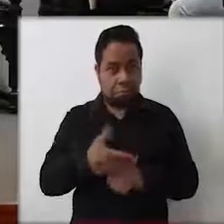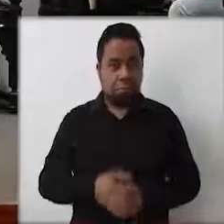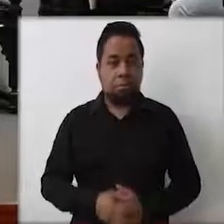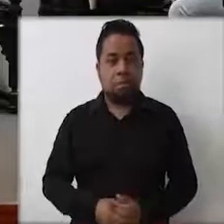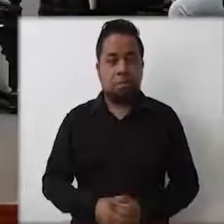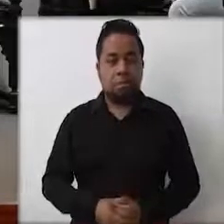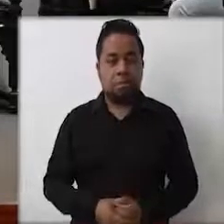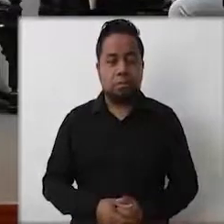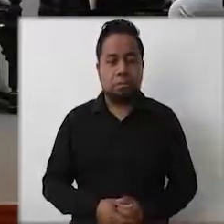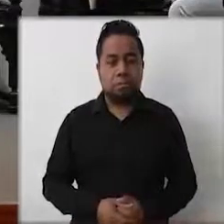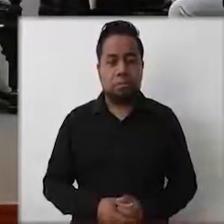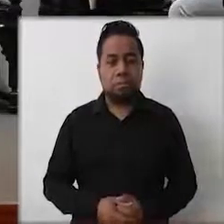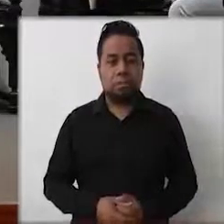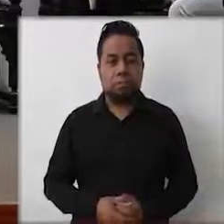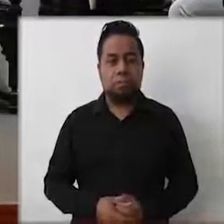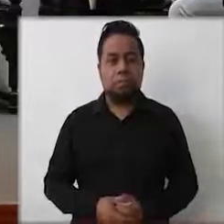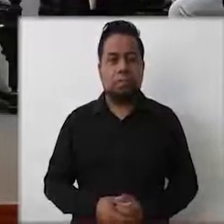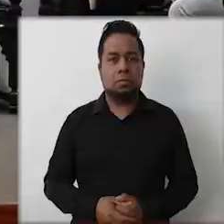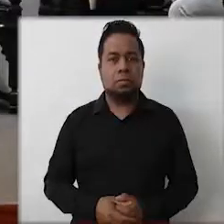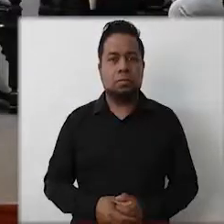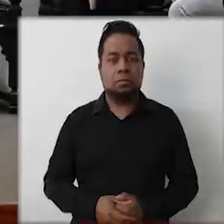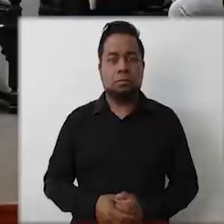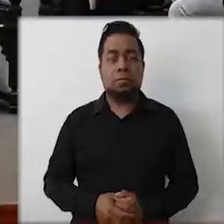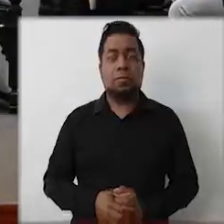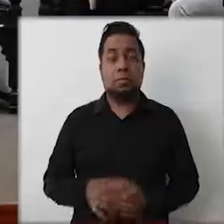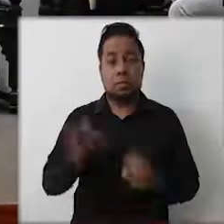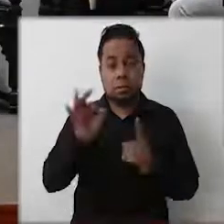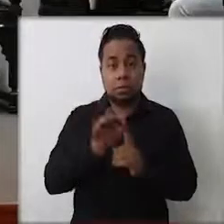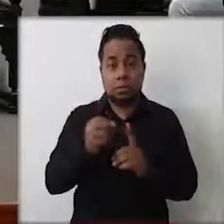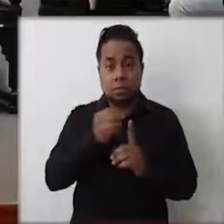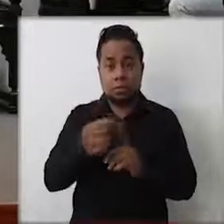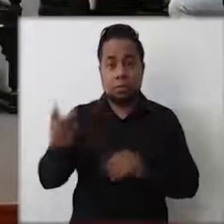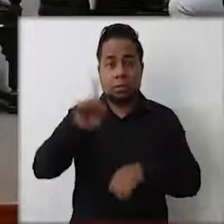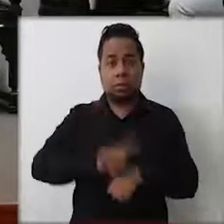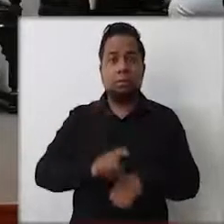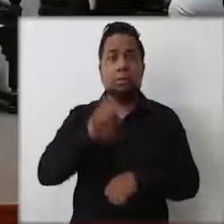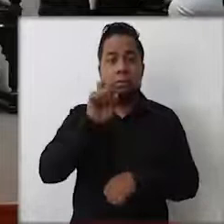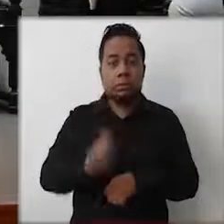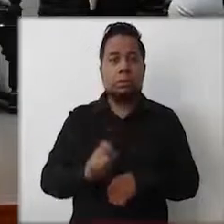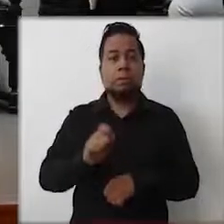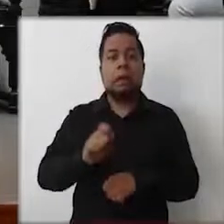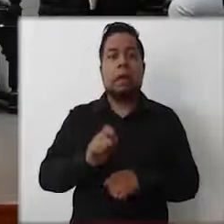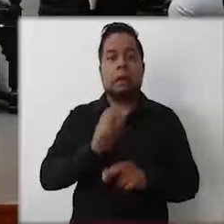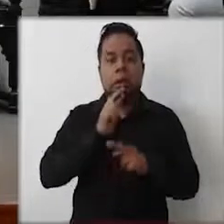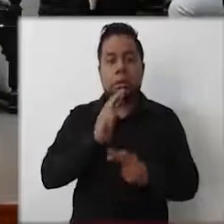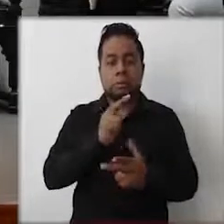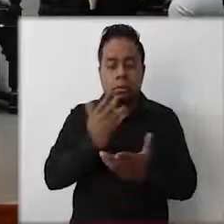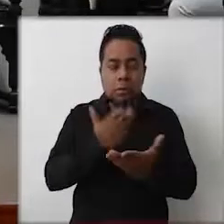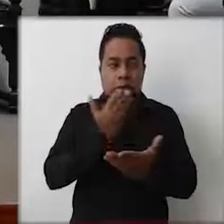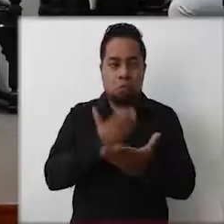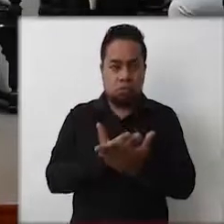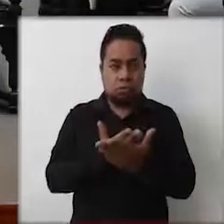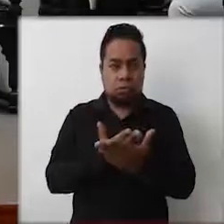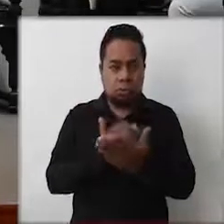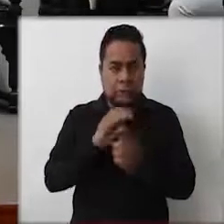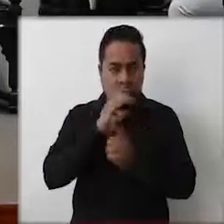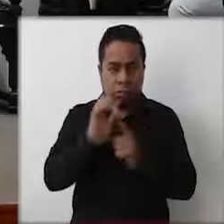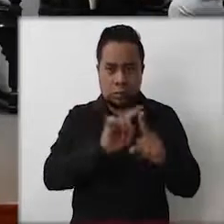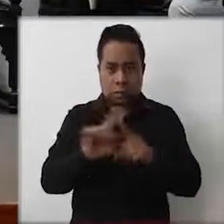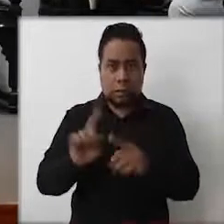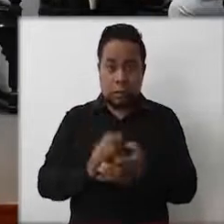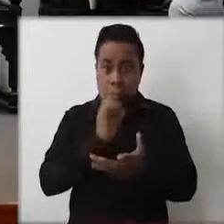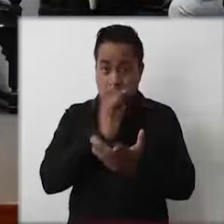se resuelve procedente autorizar al presidente municipal, por conducto de la Dirección de Comercio en Vía Pública,